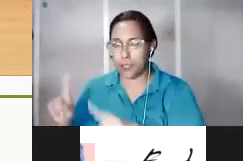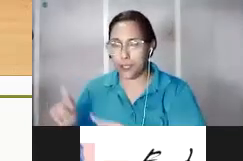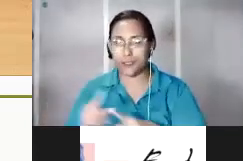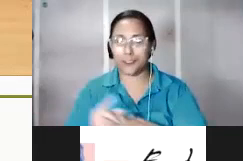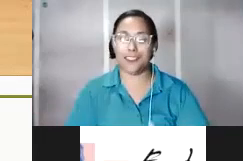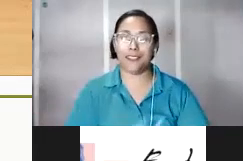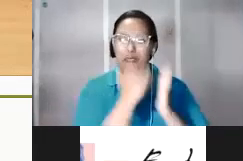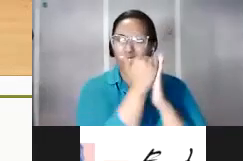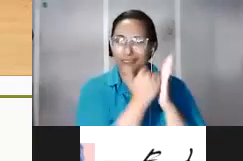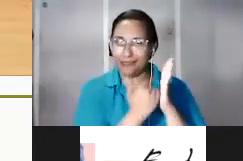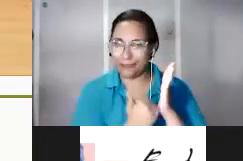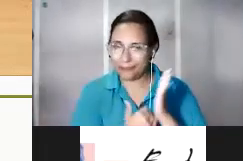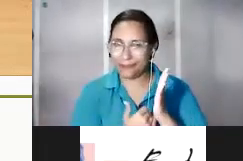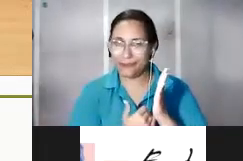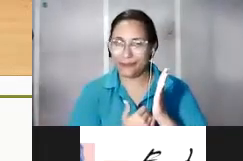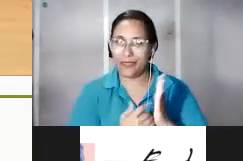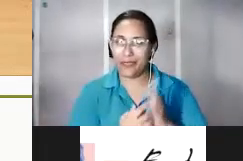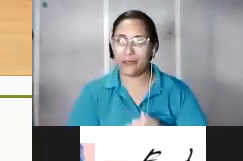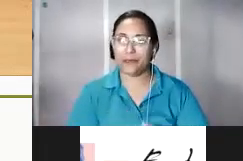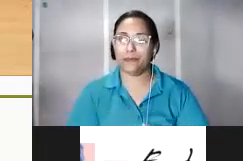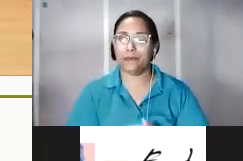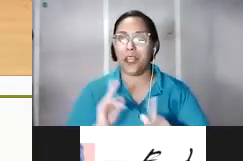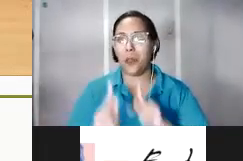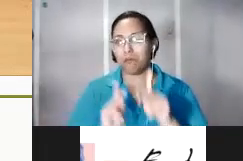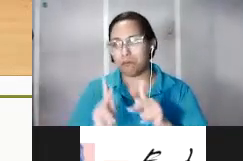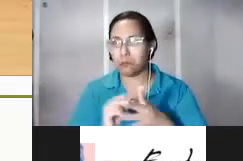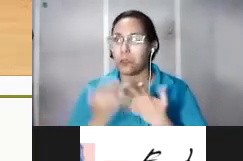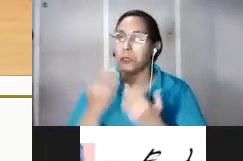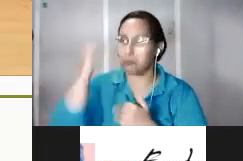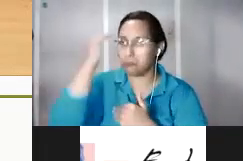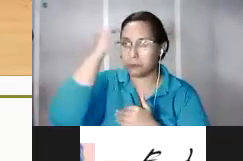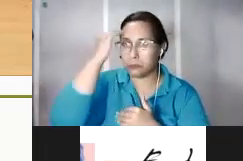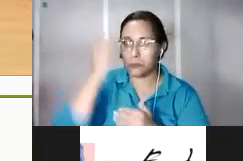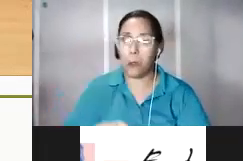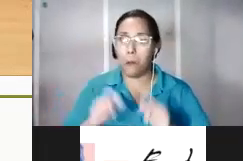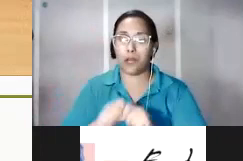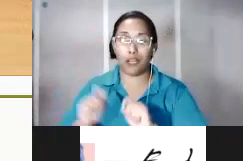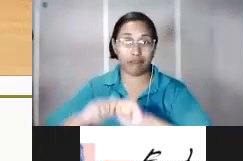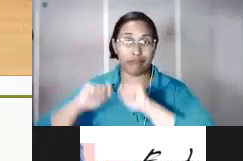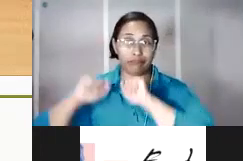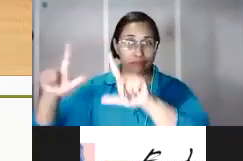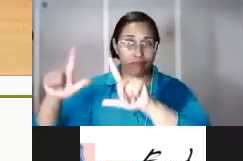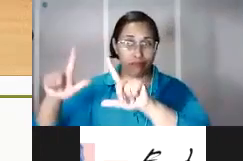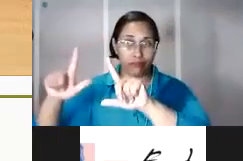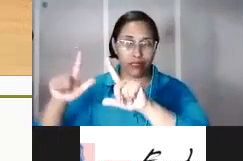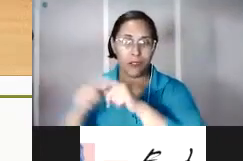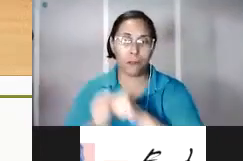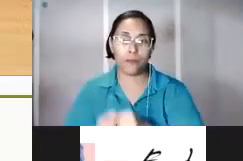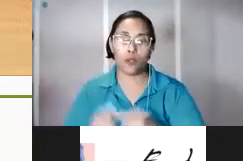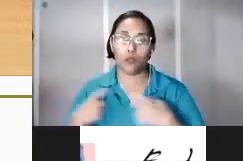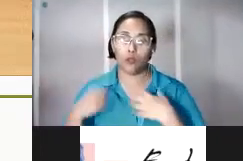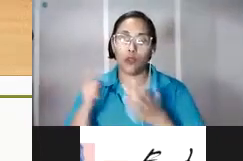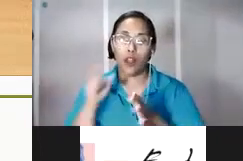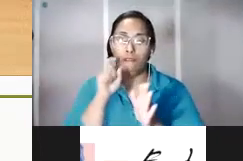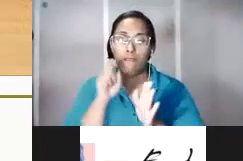mencionado algunos de los más conocidos. Para efectos de esta presentación, acojo